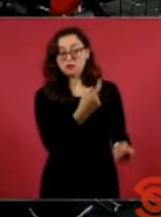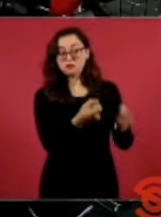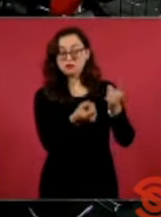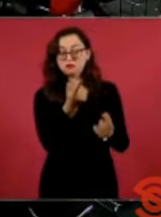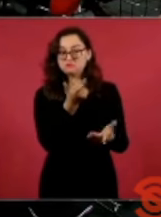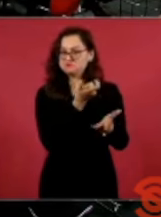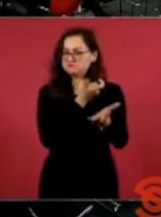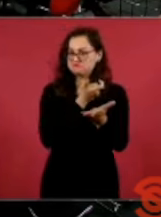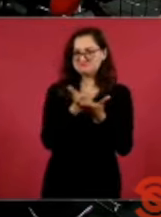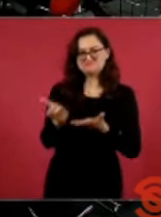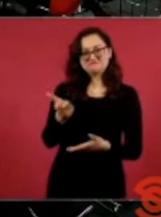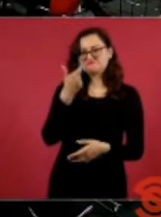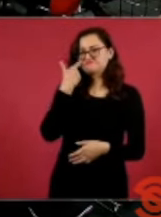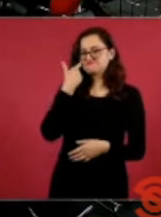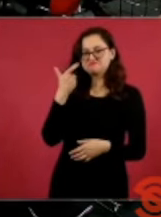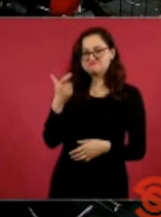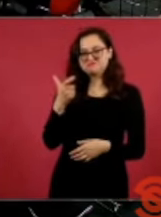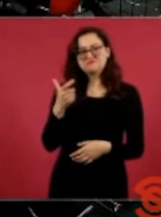Ahí está.